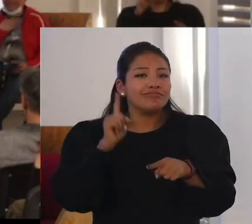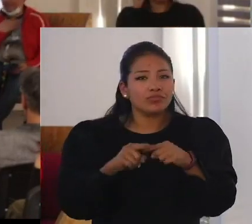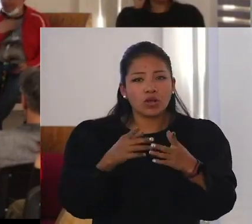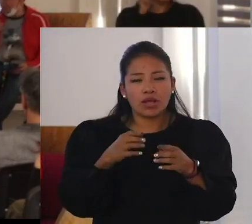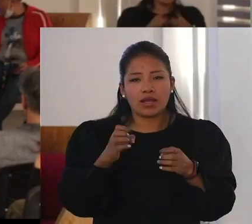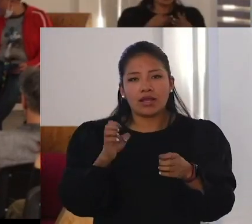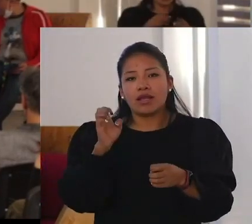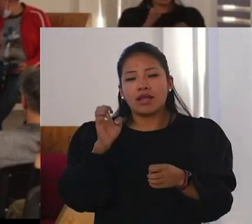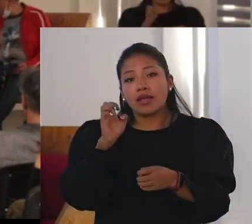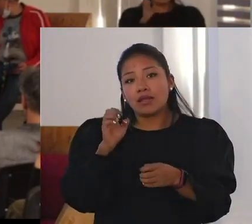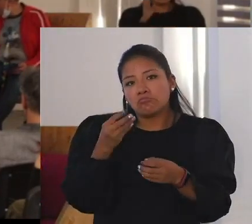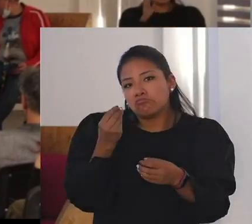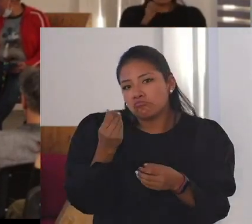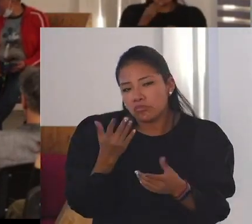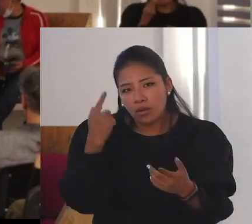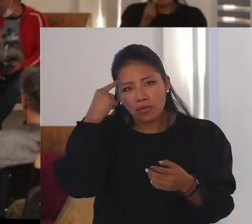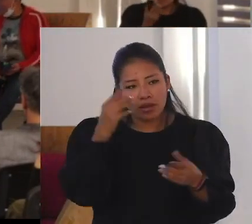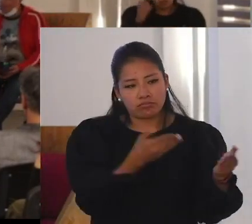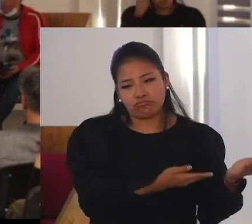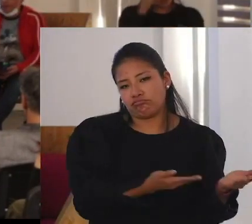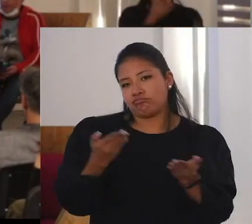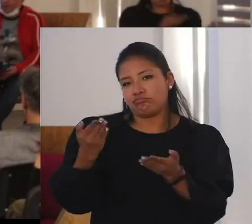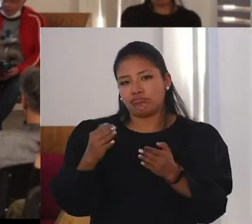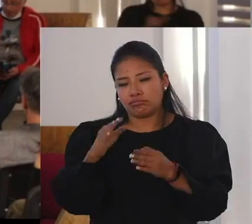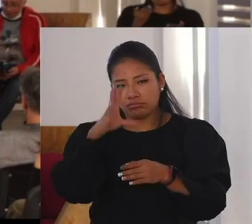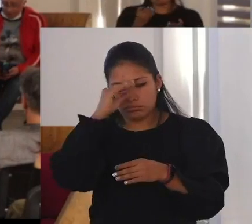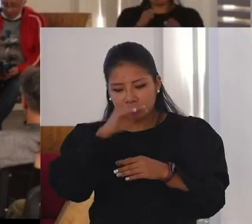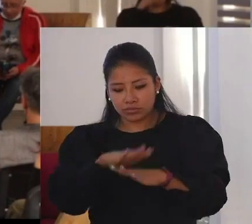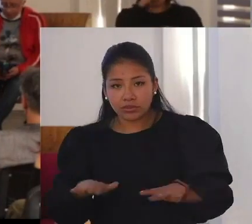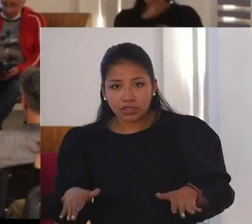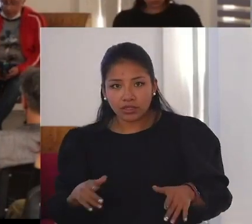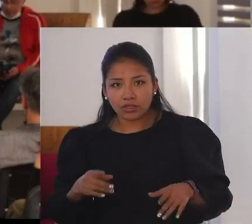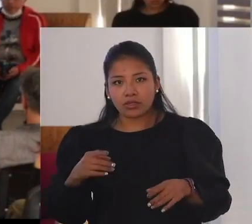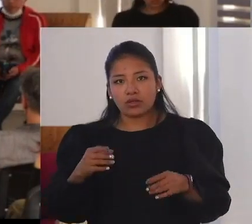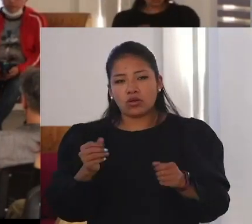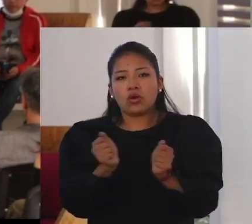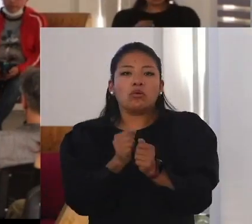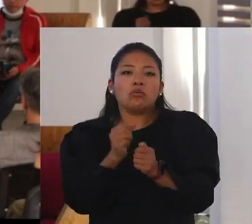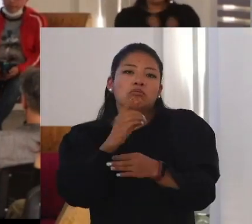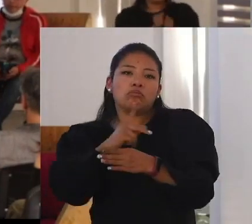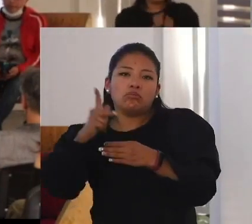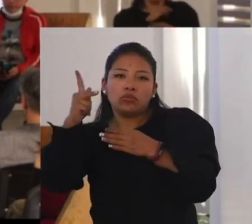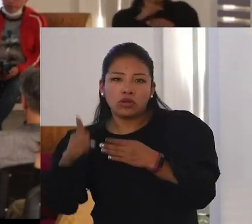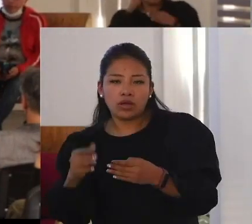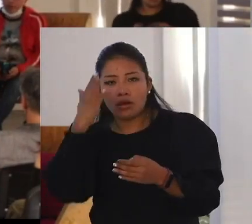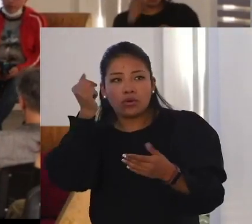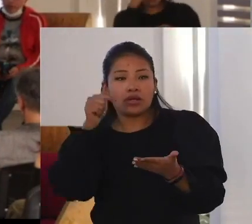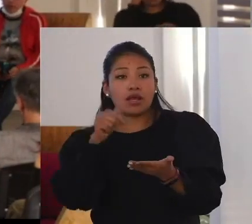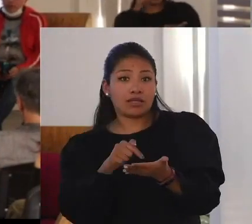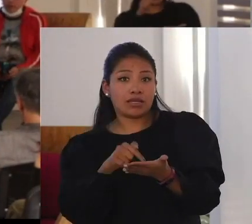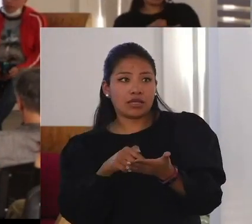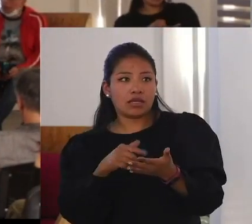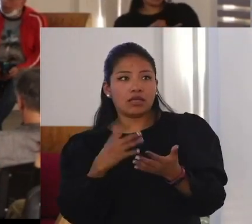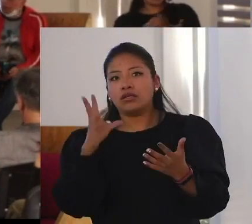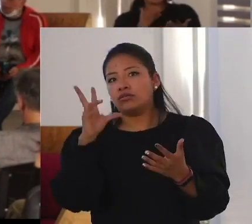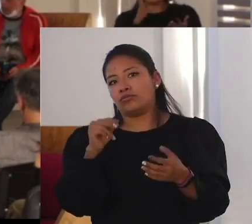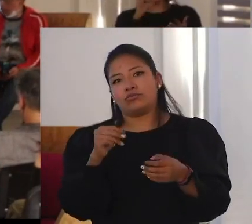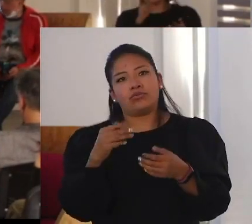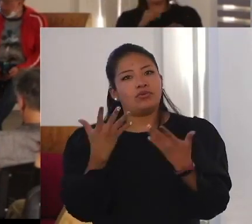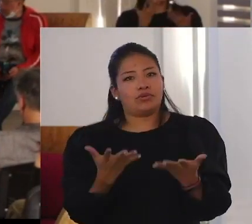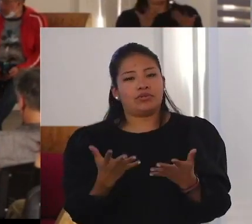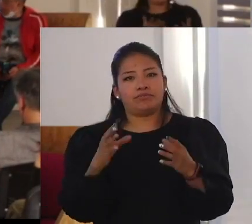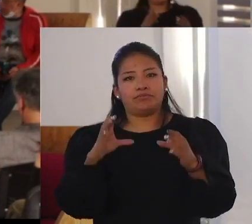de llevar a sus niños a sus hijos donde algún profesional dado que acá en Bolivia en general no contamos con un solo centro